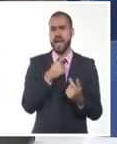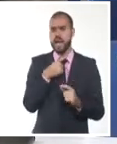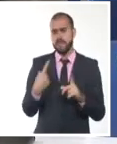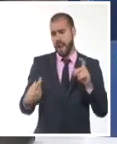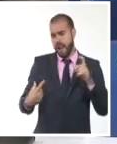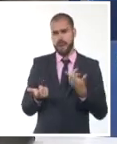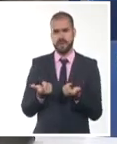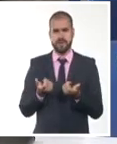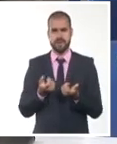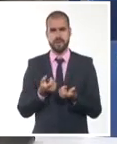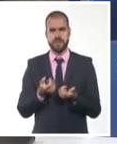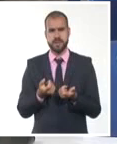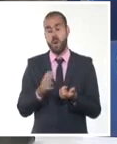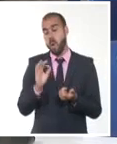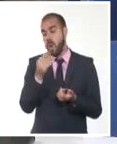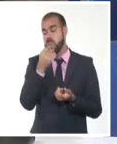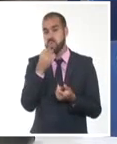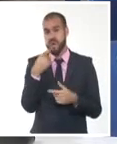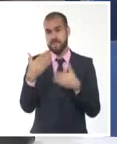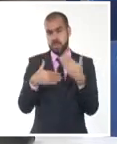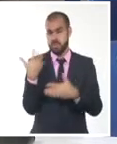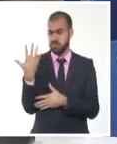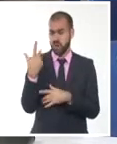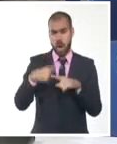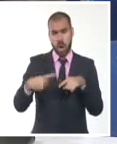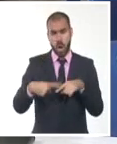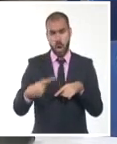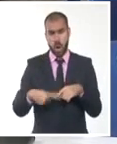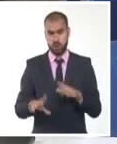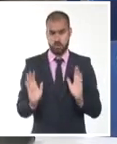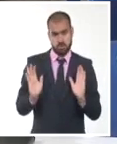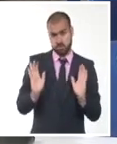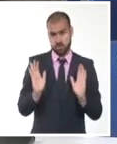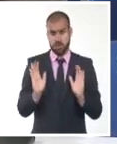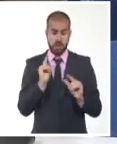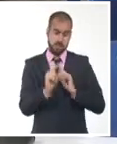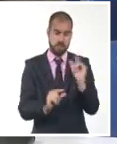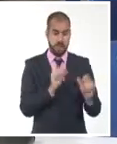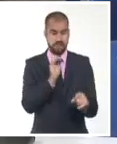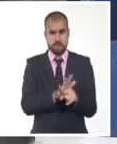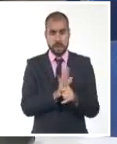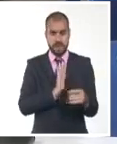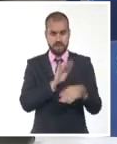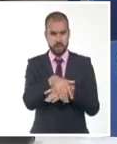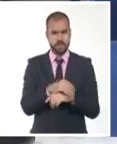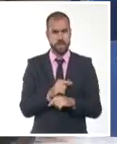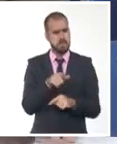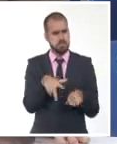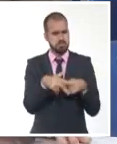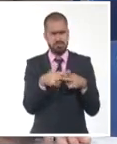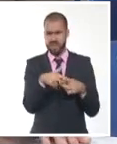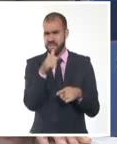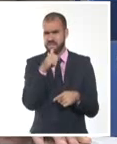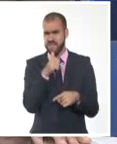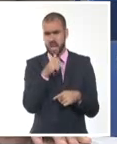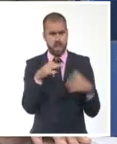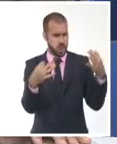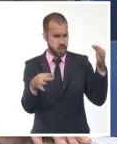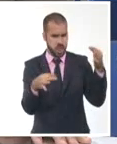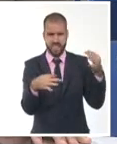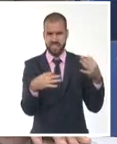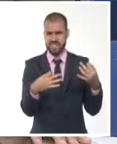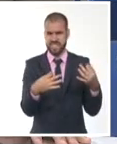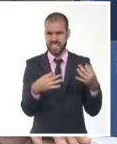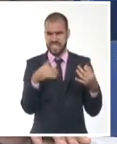de la violencia o por razones medioambientales, entre otras tantas. ¿Eso se resuelve con un documento? ¿Eso se resuelve con